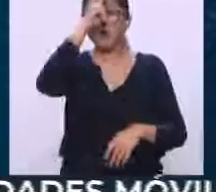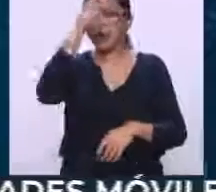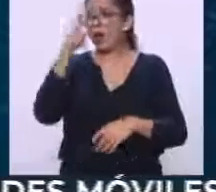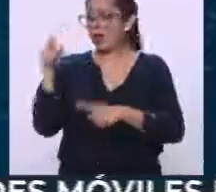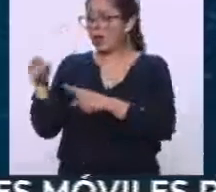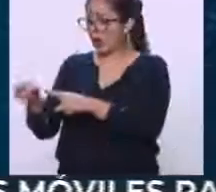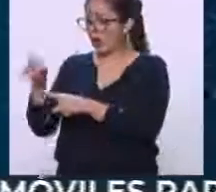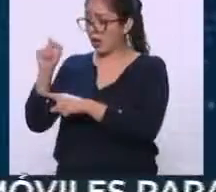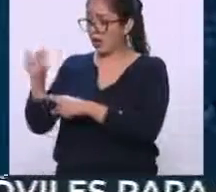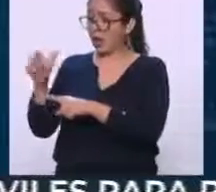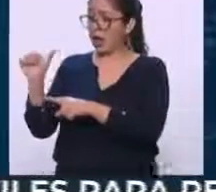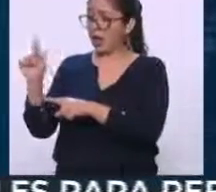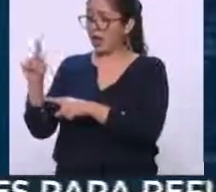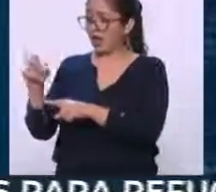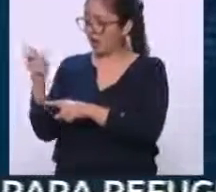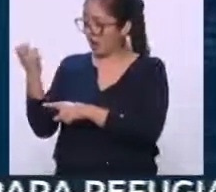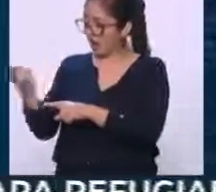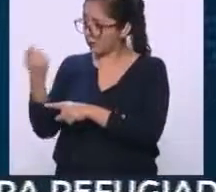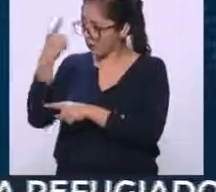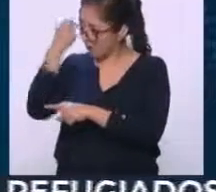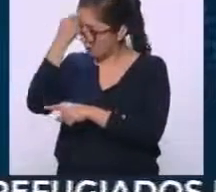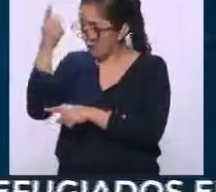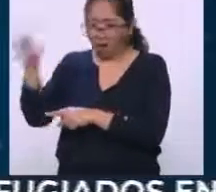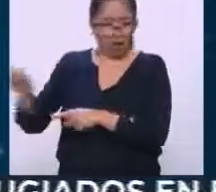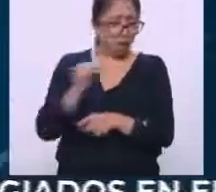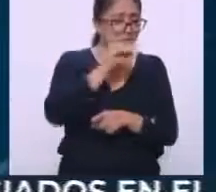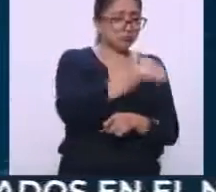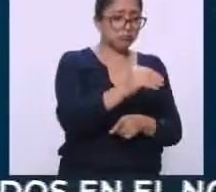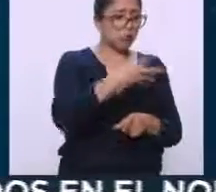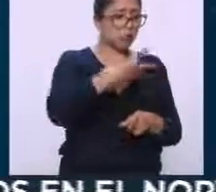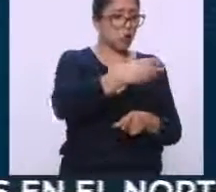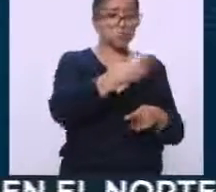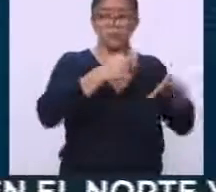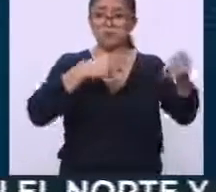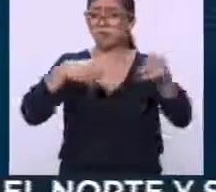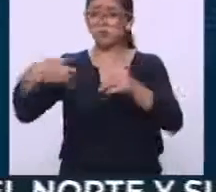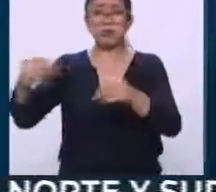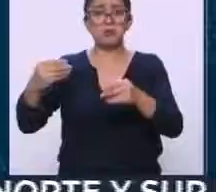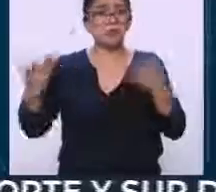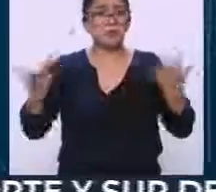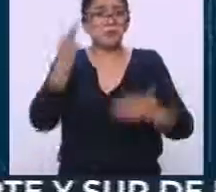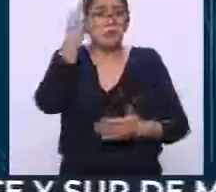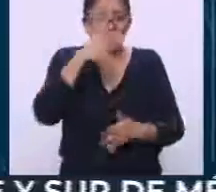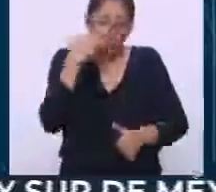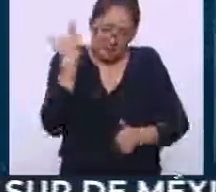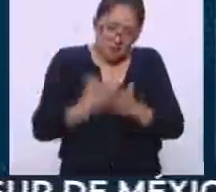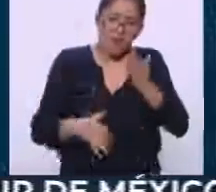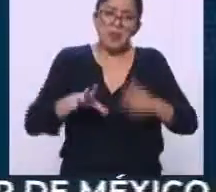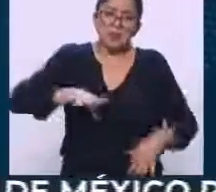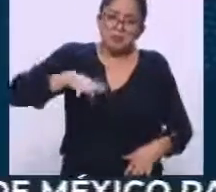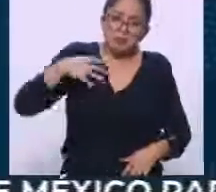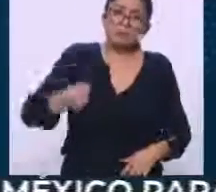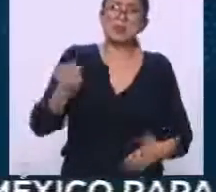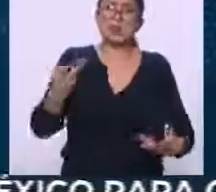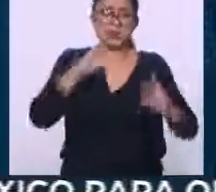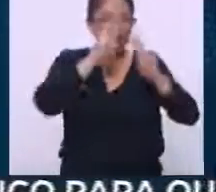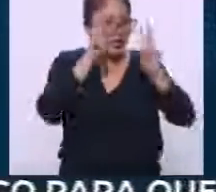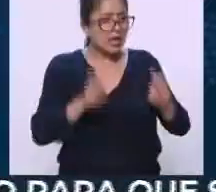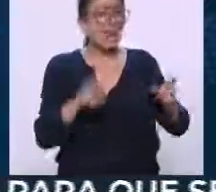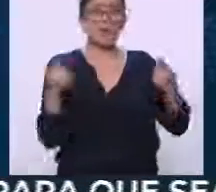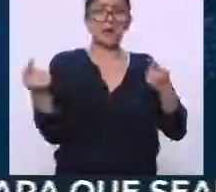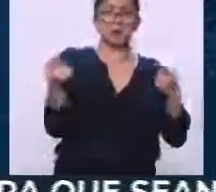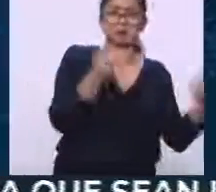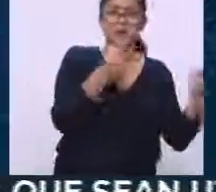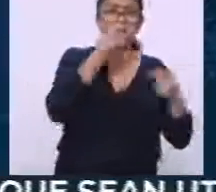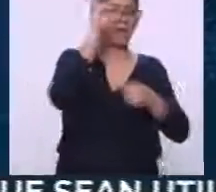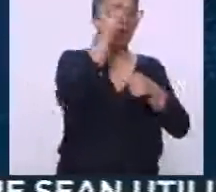otra alerta de otro estado y entonces ya nomás se puso y también se convirtió en una lucha política entre la federación y entre el municipio. Es